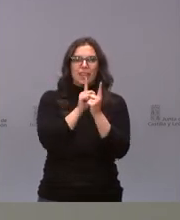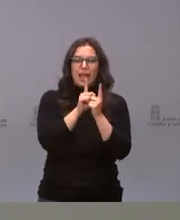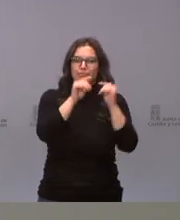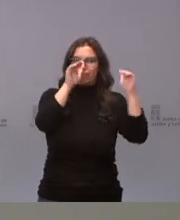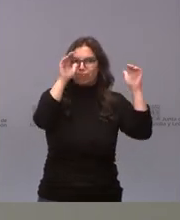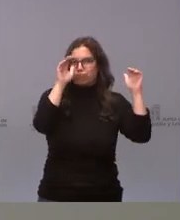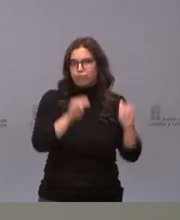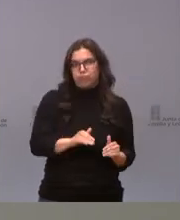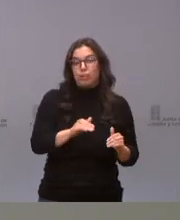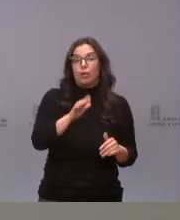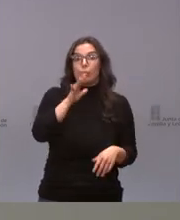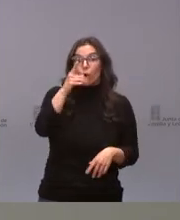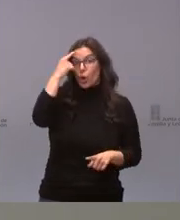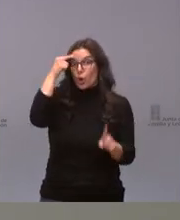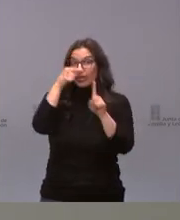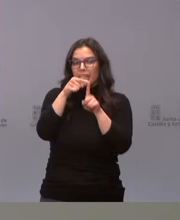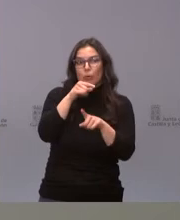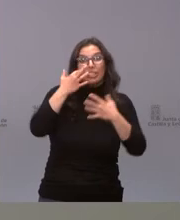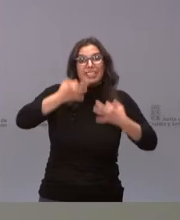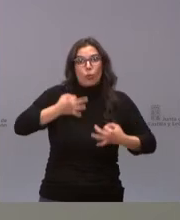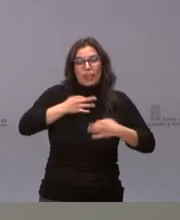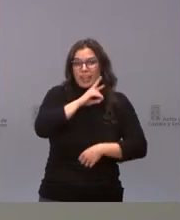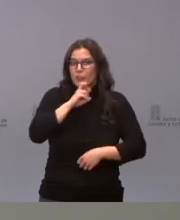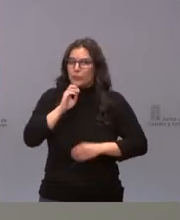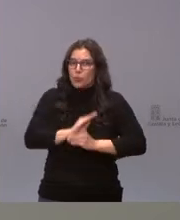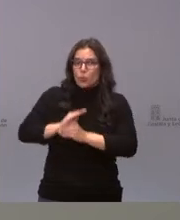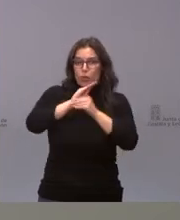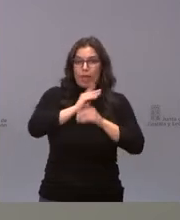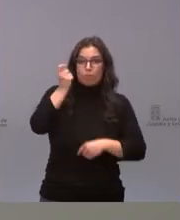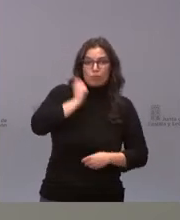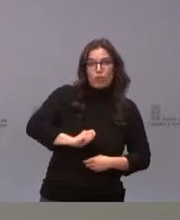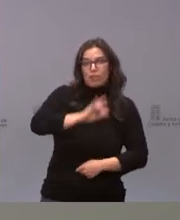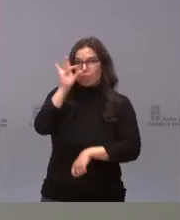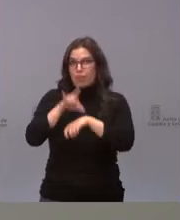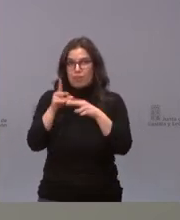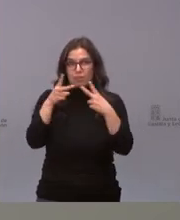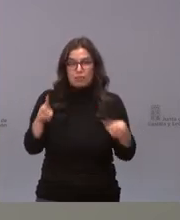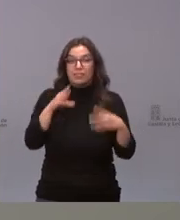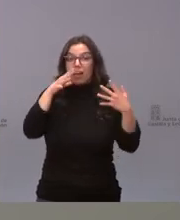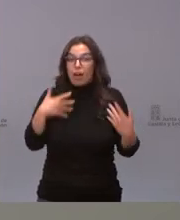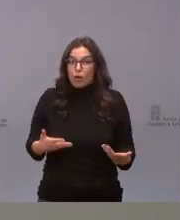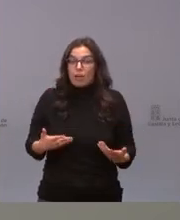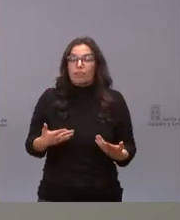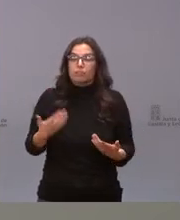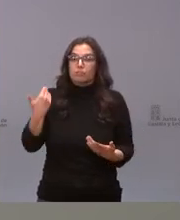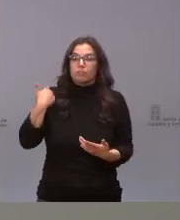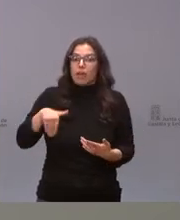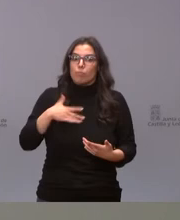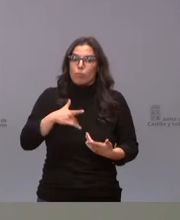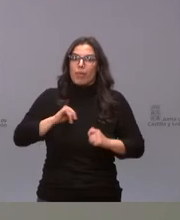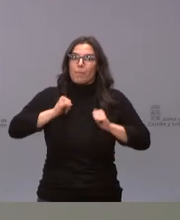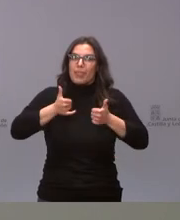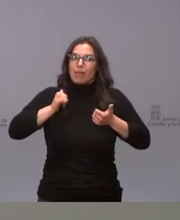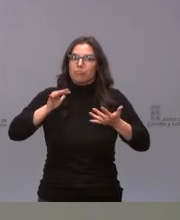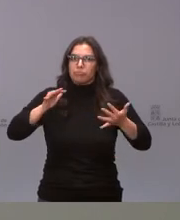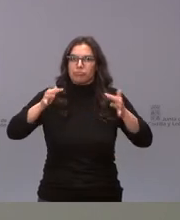porque el objetivo era salvaguardar la seguridad de nuestros pacientes y de nuestros profesionales. Ahora ya podemos comenzar a